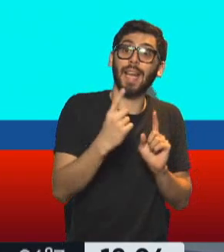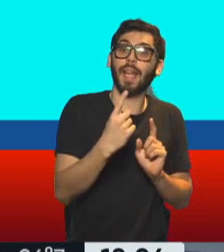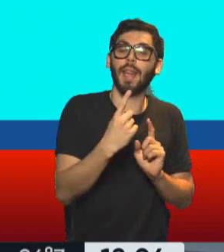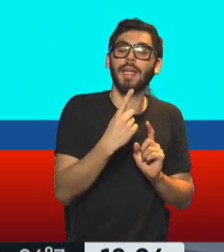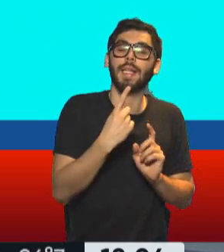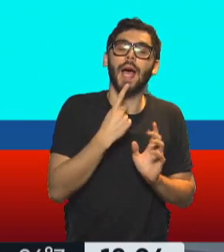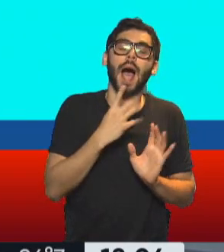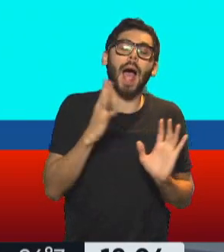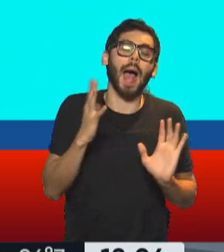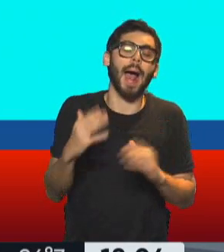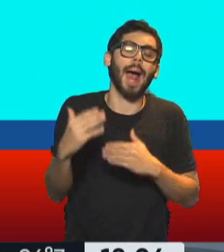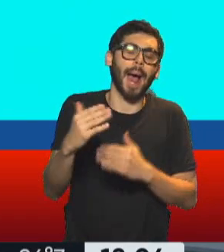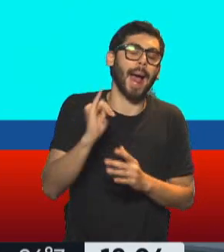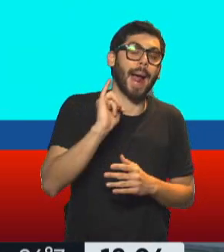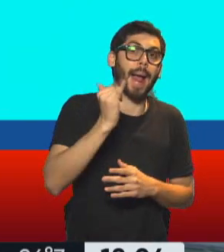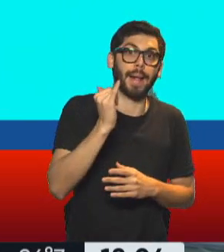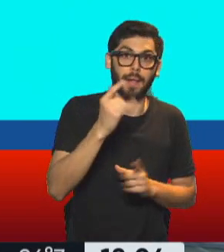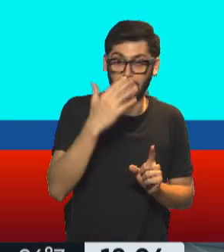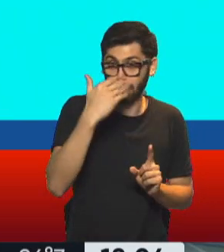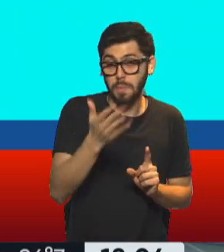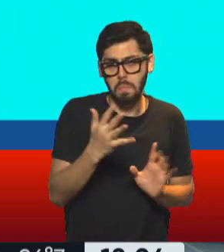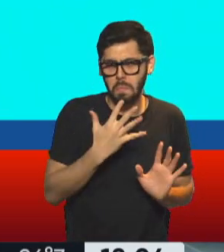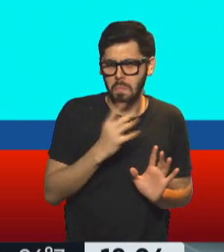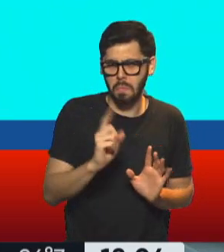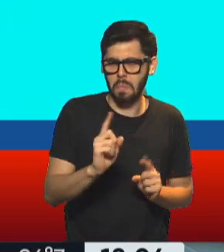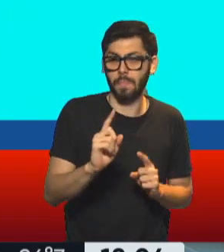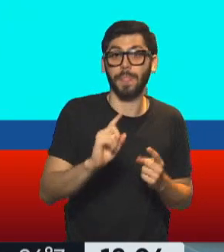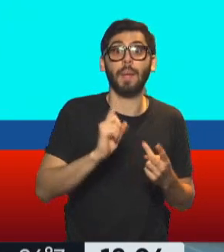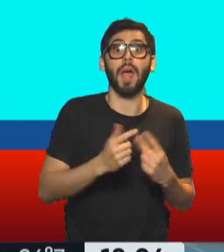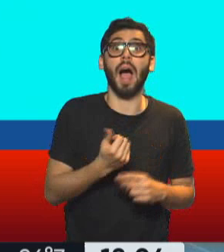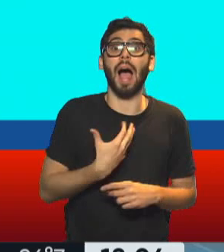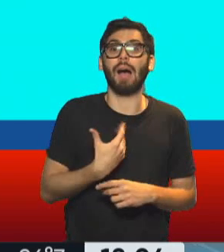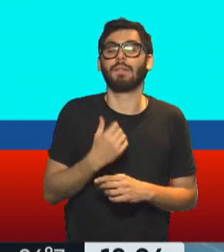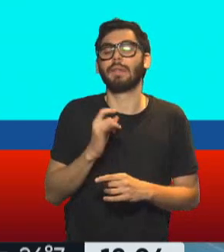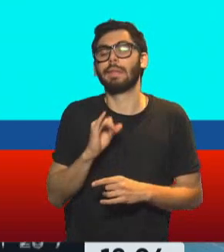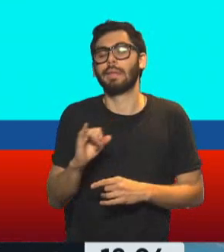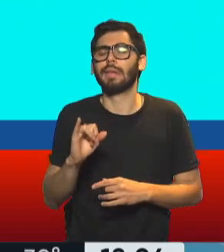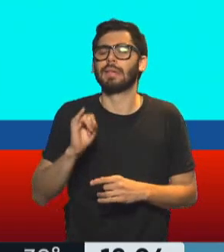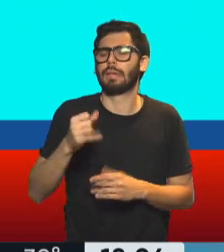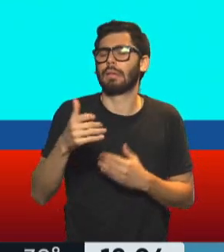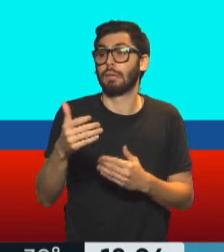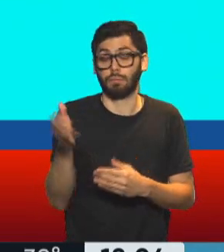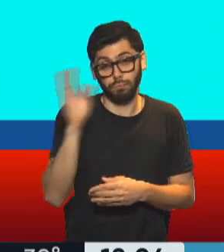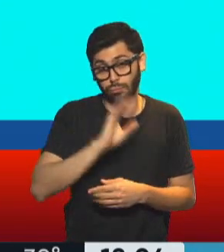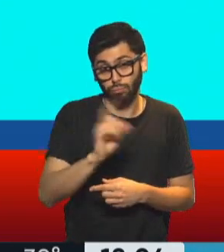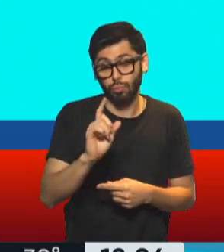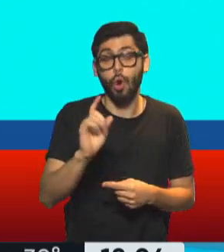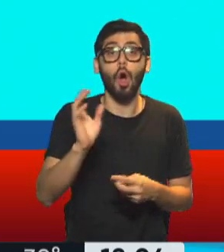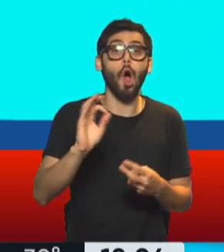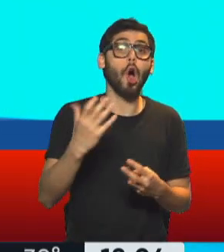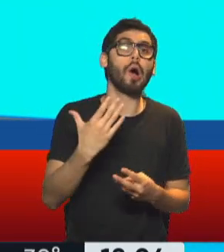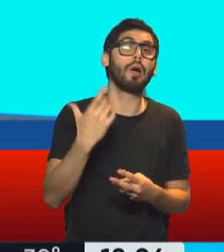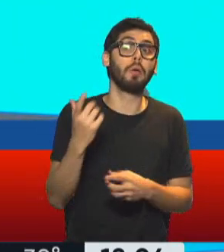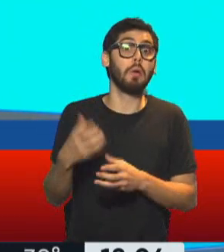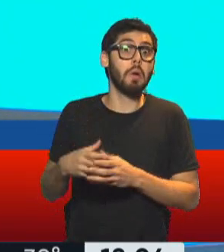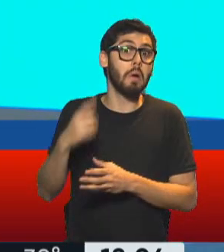o porque la AFA también le había prometido en algún aspecto, o porque el gobierno no lo iba a obligar,